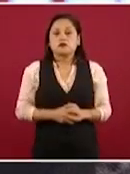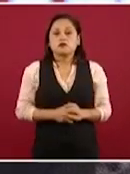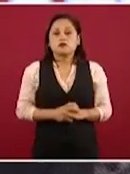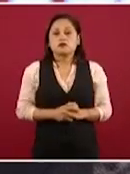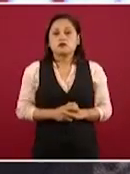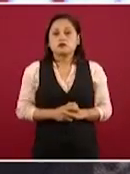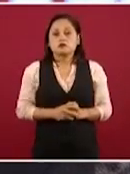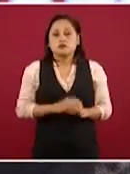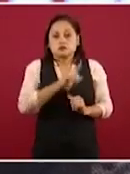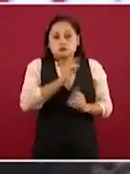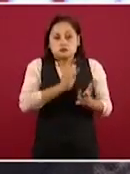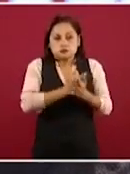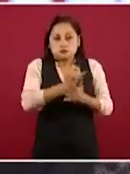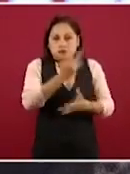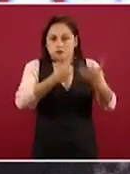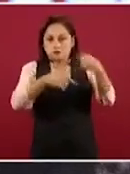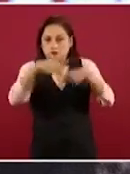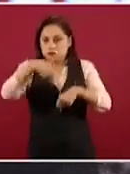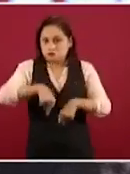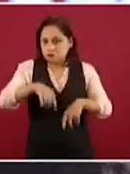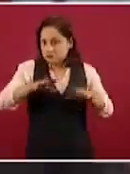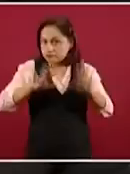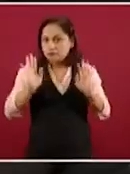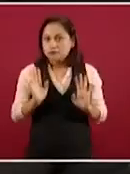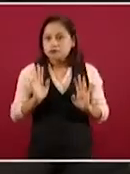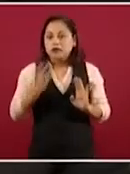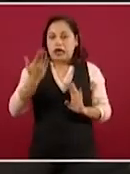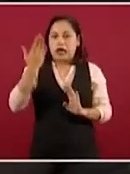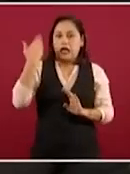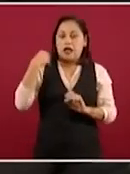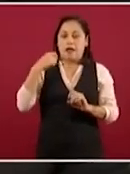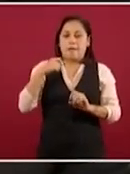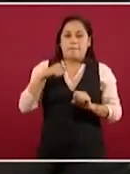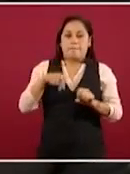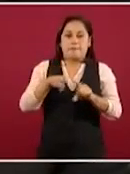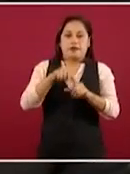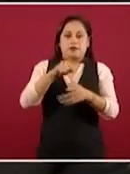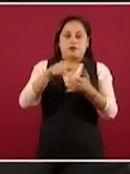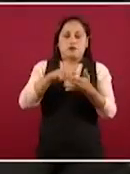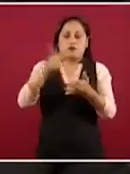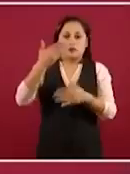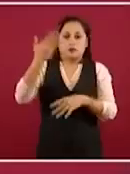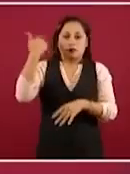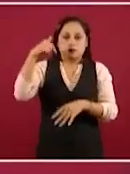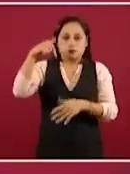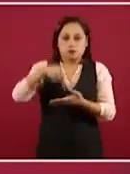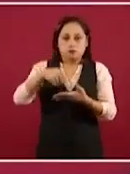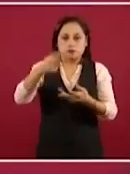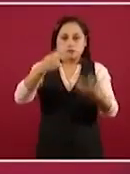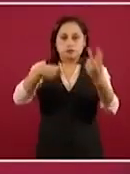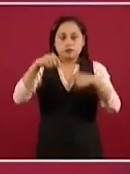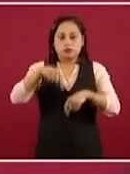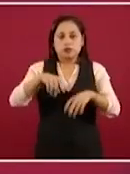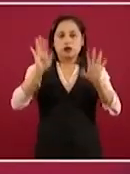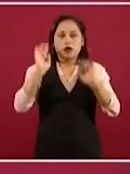consideran que es mejor acá, como ya se tuvo la reunión, están por decidir eso.